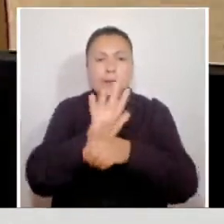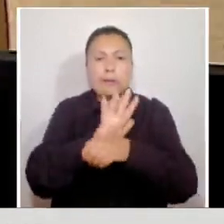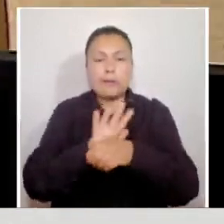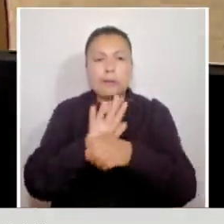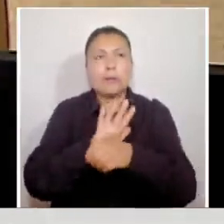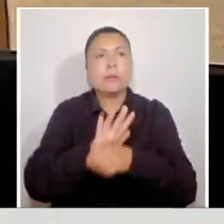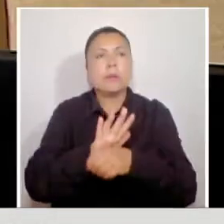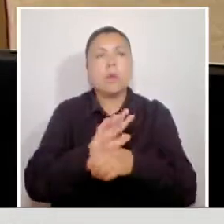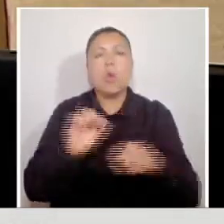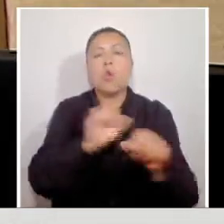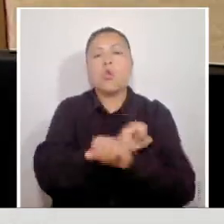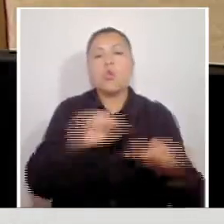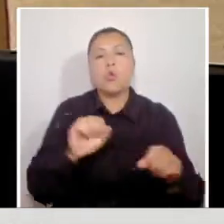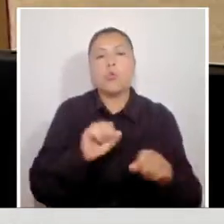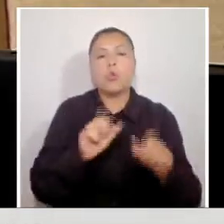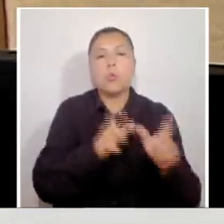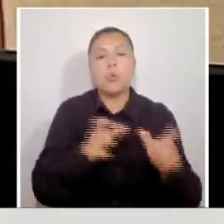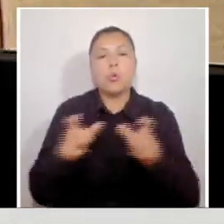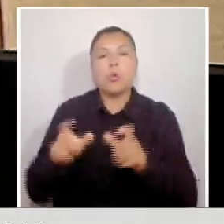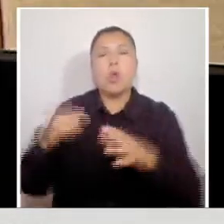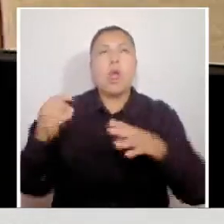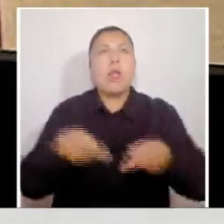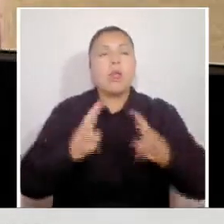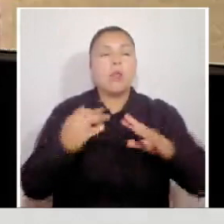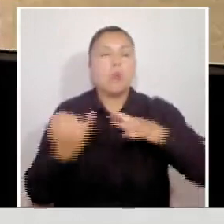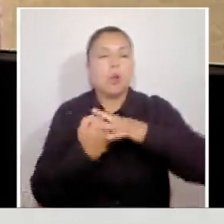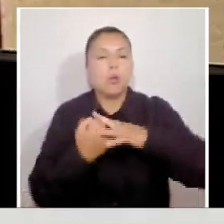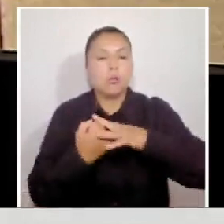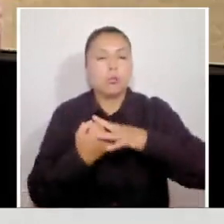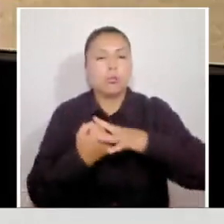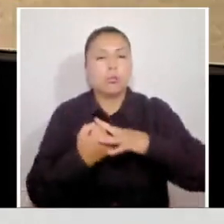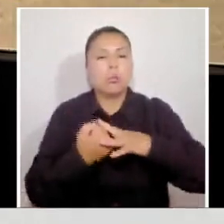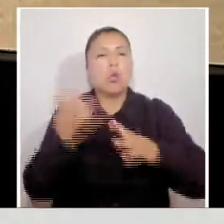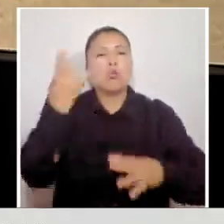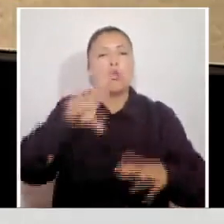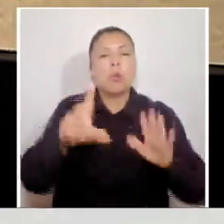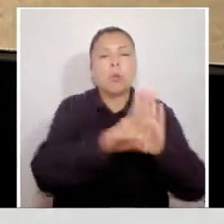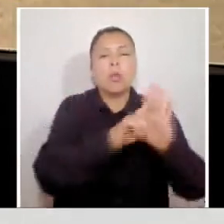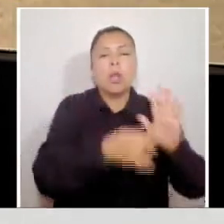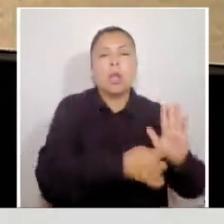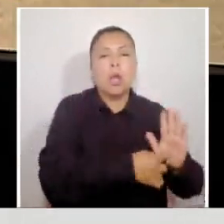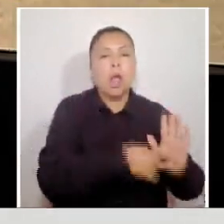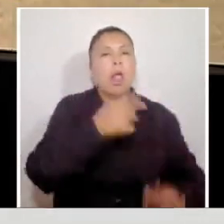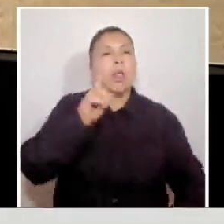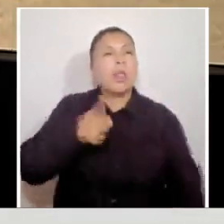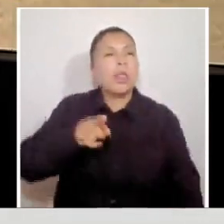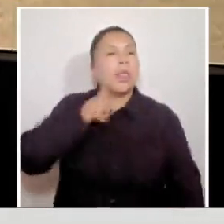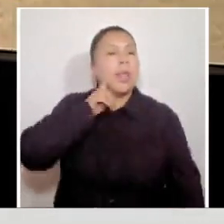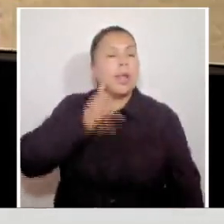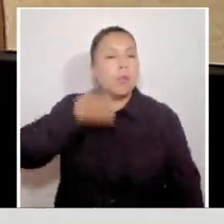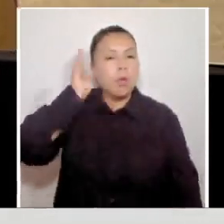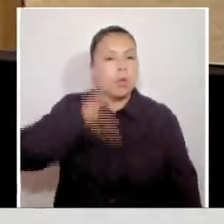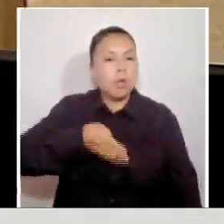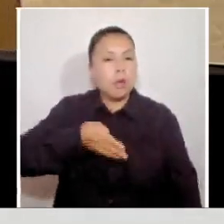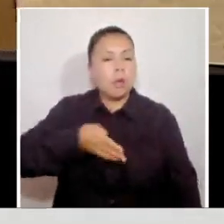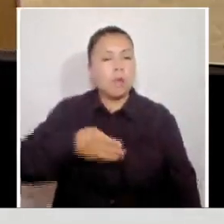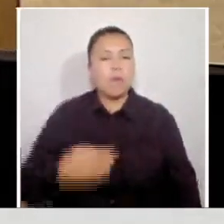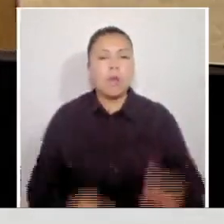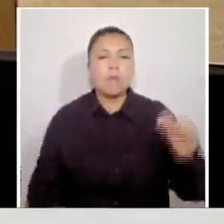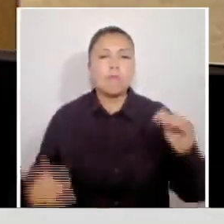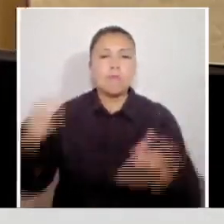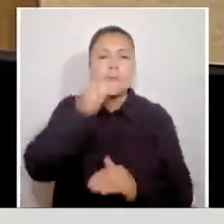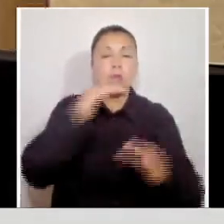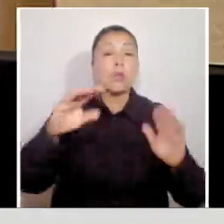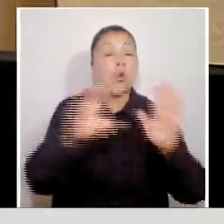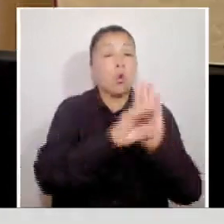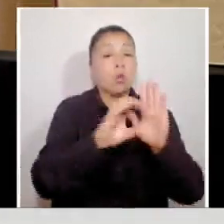seguir regulando el derecho a la inclusión social a nivel solamente legal tenemos el deber de elevarlo a Rango constitucional